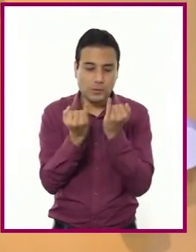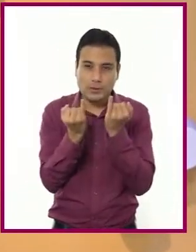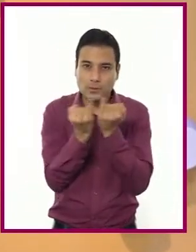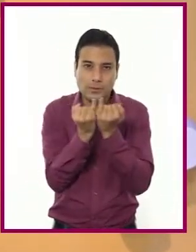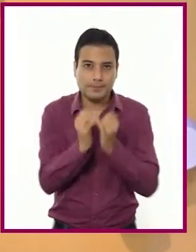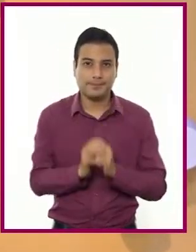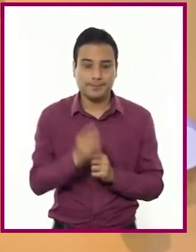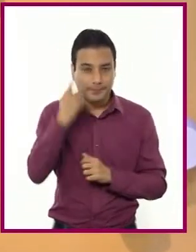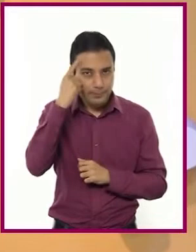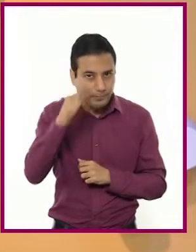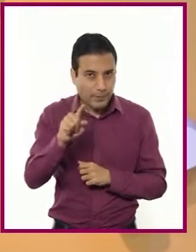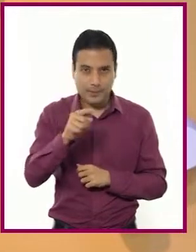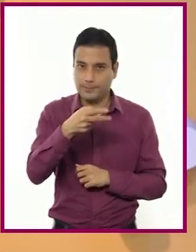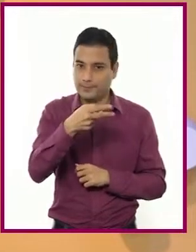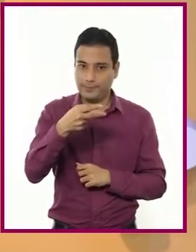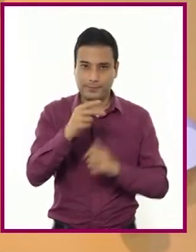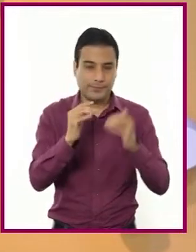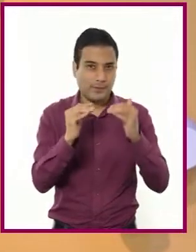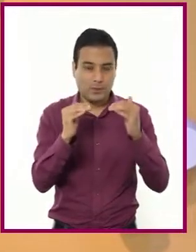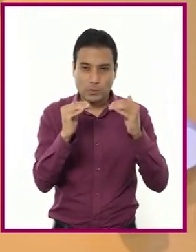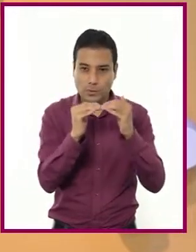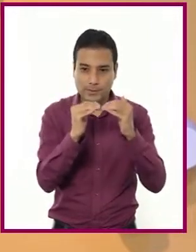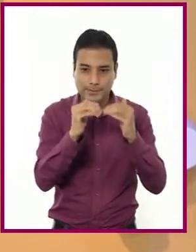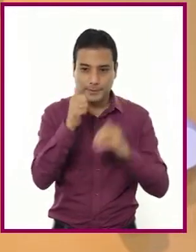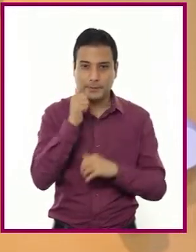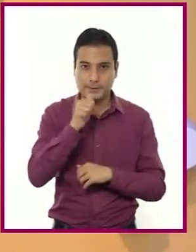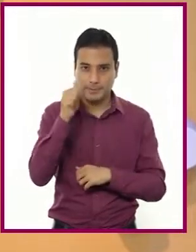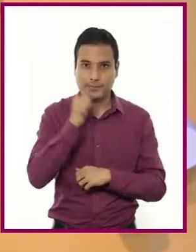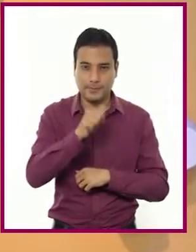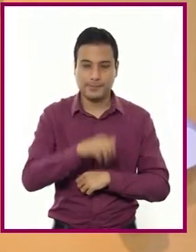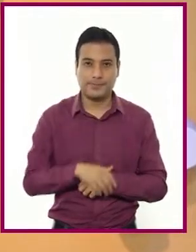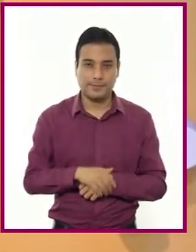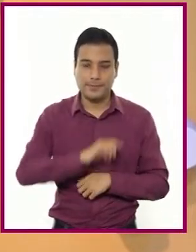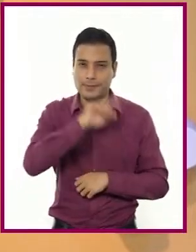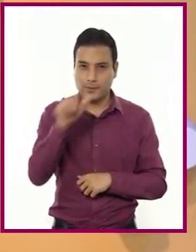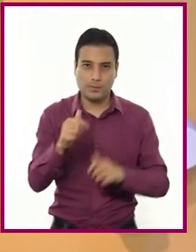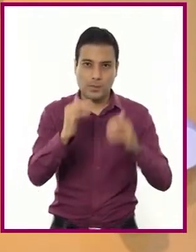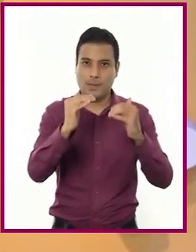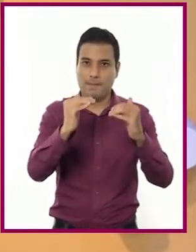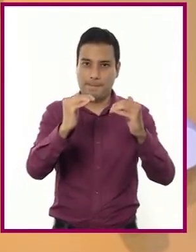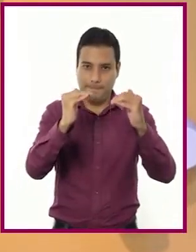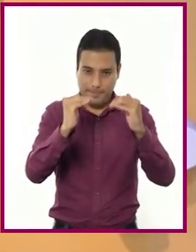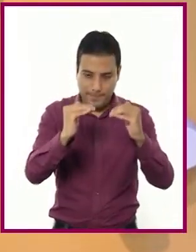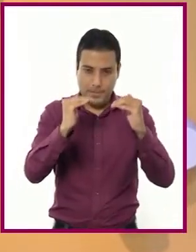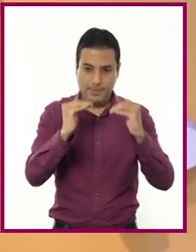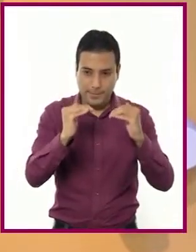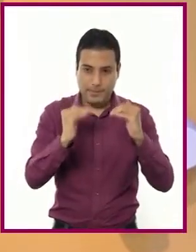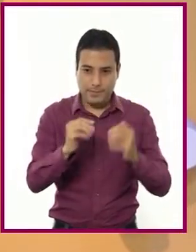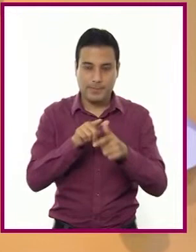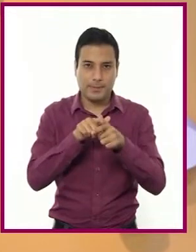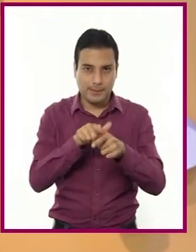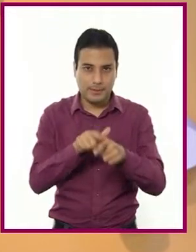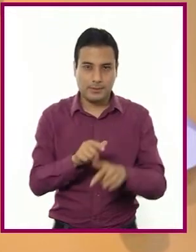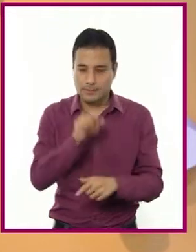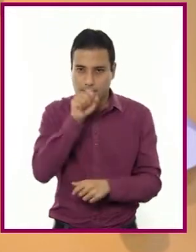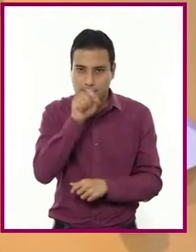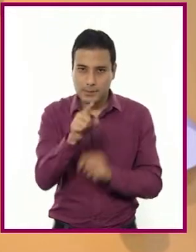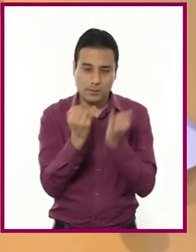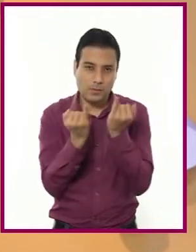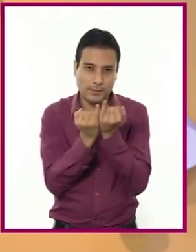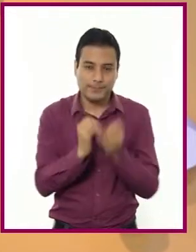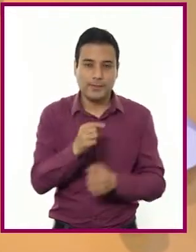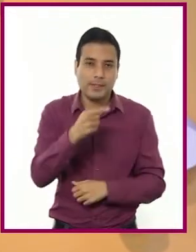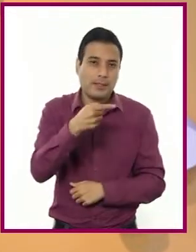conservar la igualdad y así con cada una de las operaciones que resolvamos, es decir, con la resta,